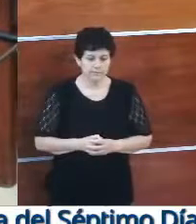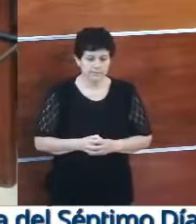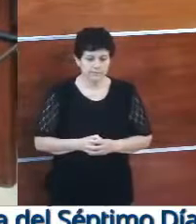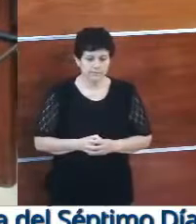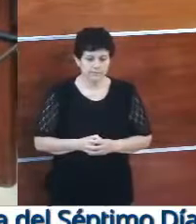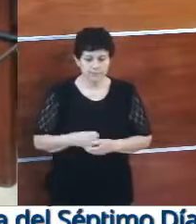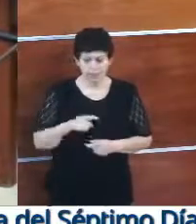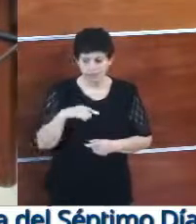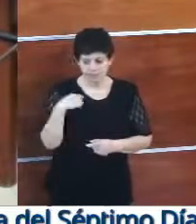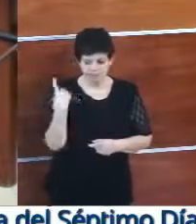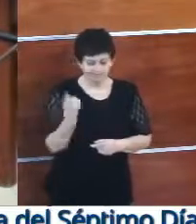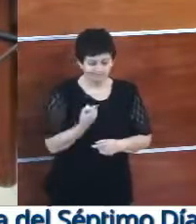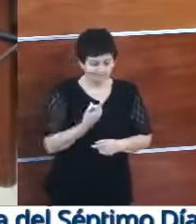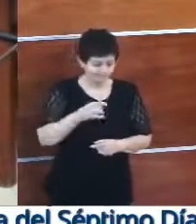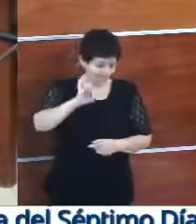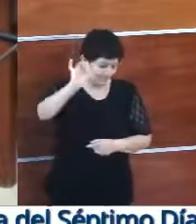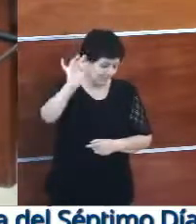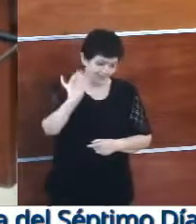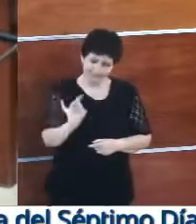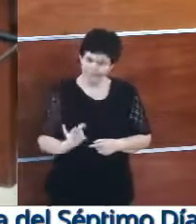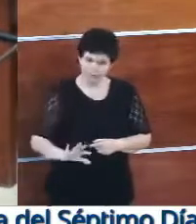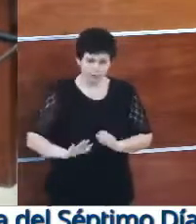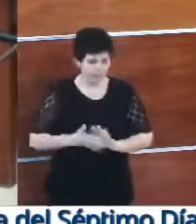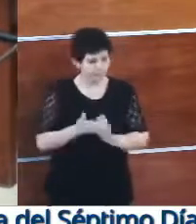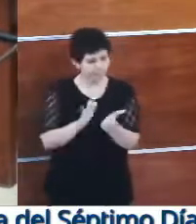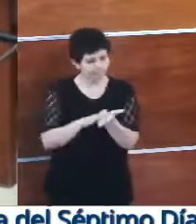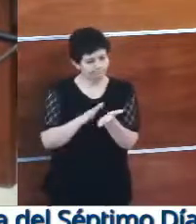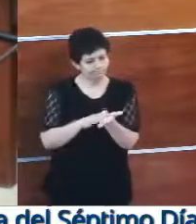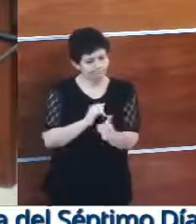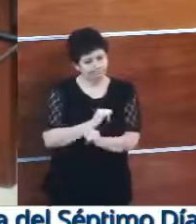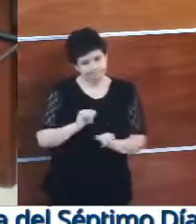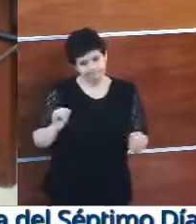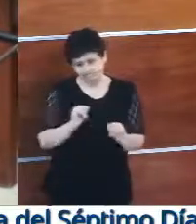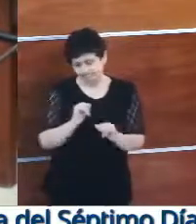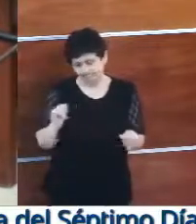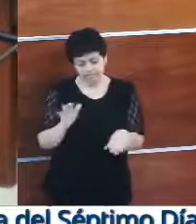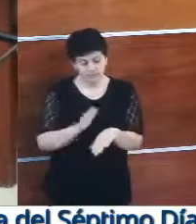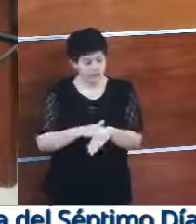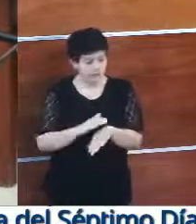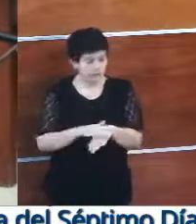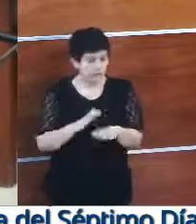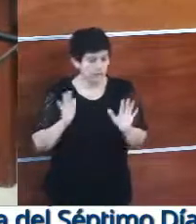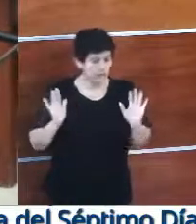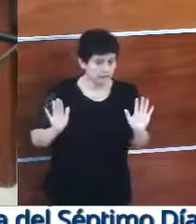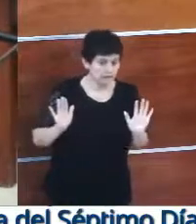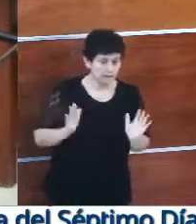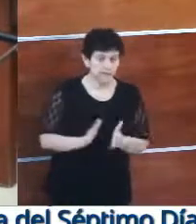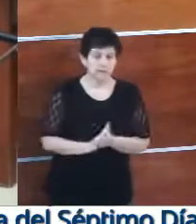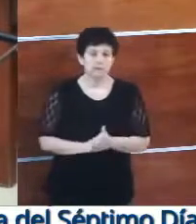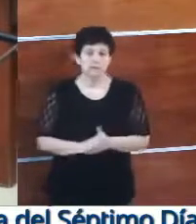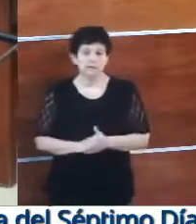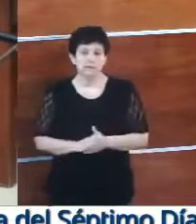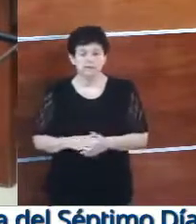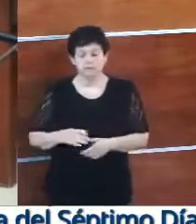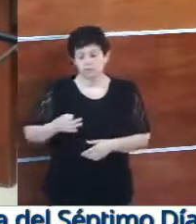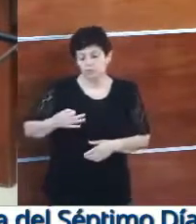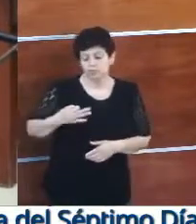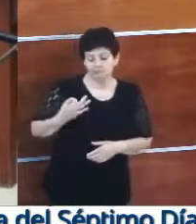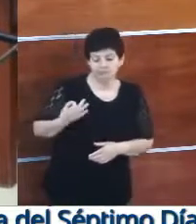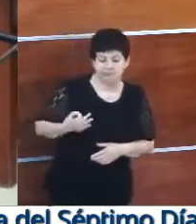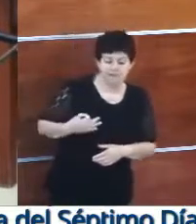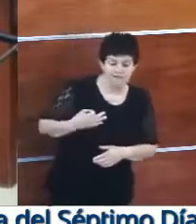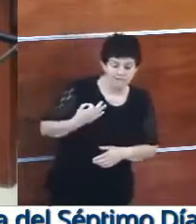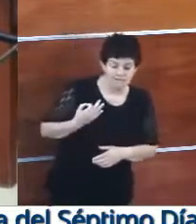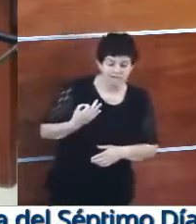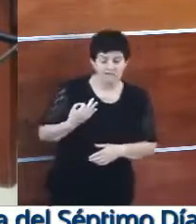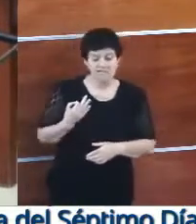tenemos la tarea de predicar a otros. Una vida que vive con el Dios amante que pronto vendrá,